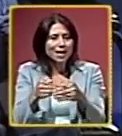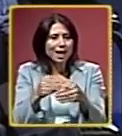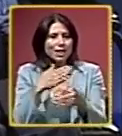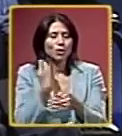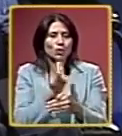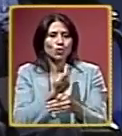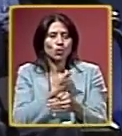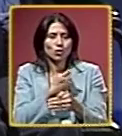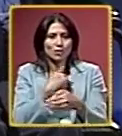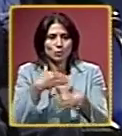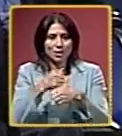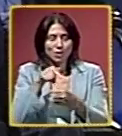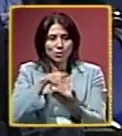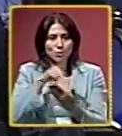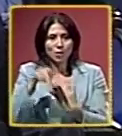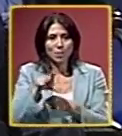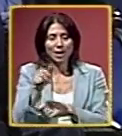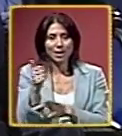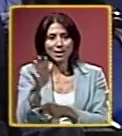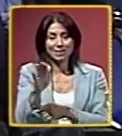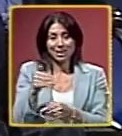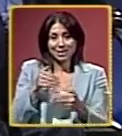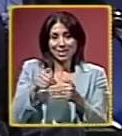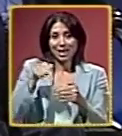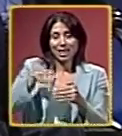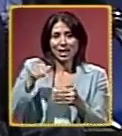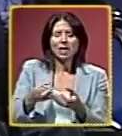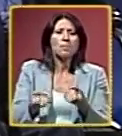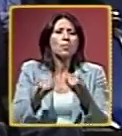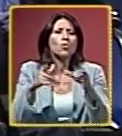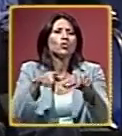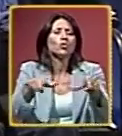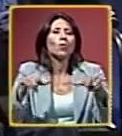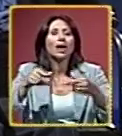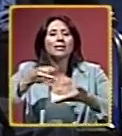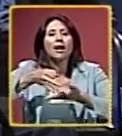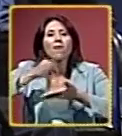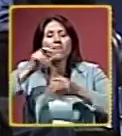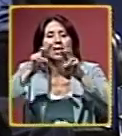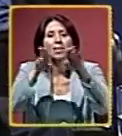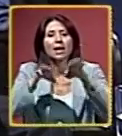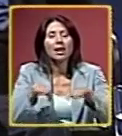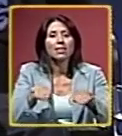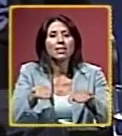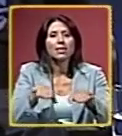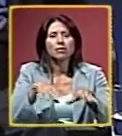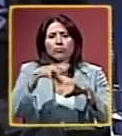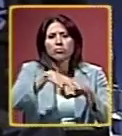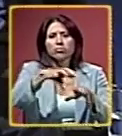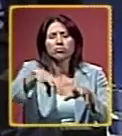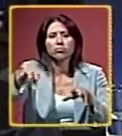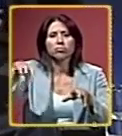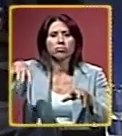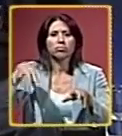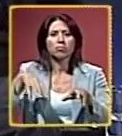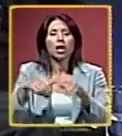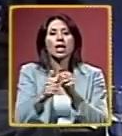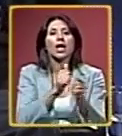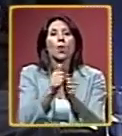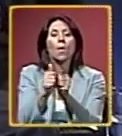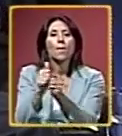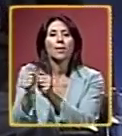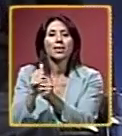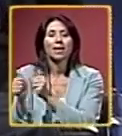este programa de Canal 15. Cerca de acá hay muchos cafés internet que compiten. El ICE